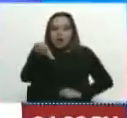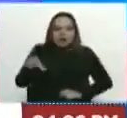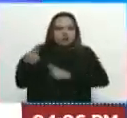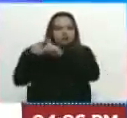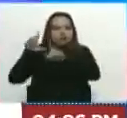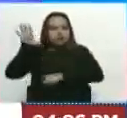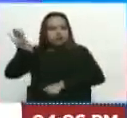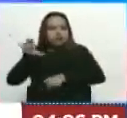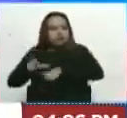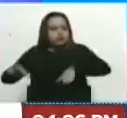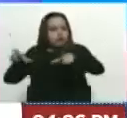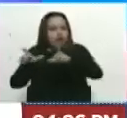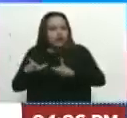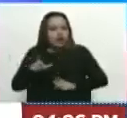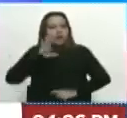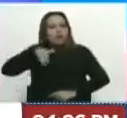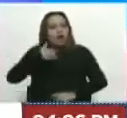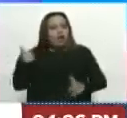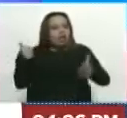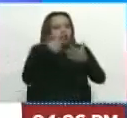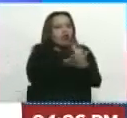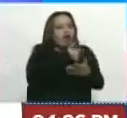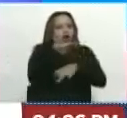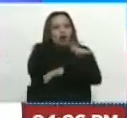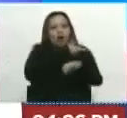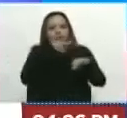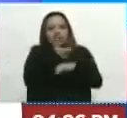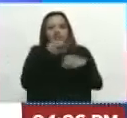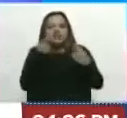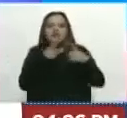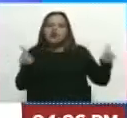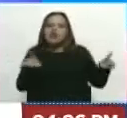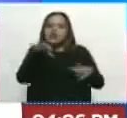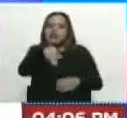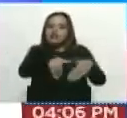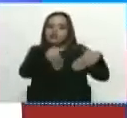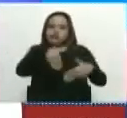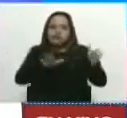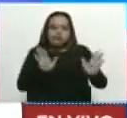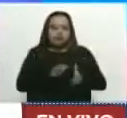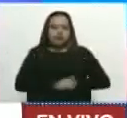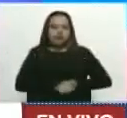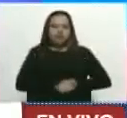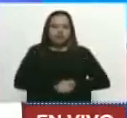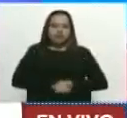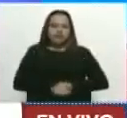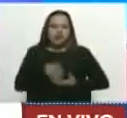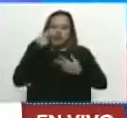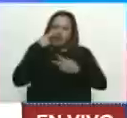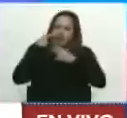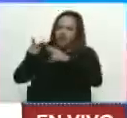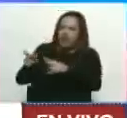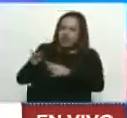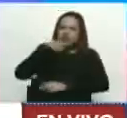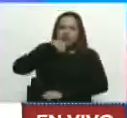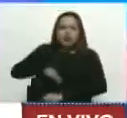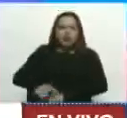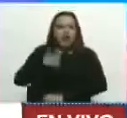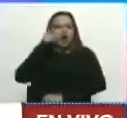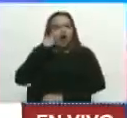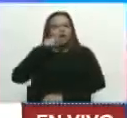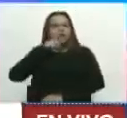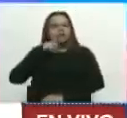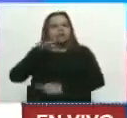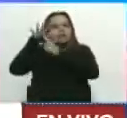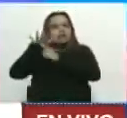extranjeros para derrocar a los gobiernos democráticamente electos. O sea, cuando uno mira la historia del dictador Pinochet y